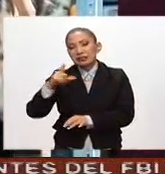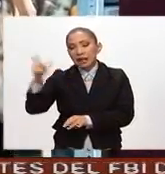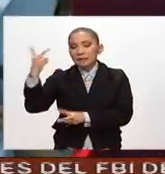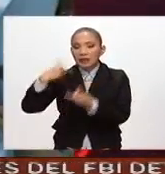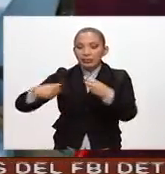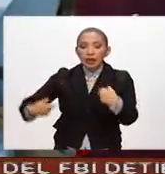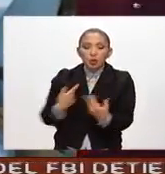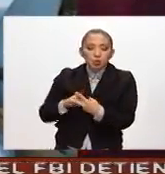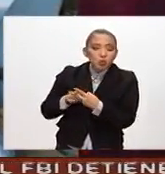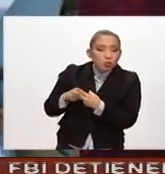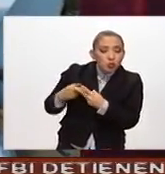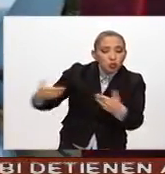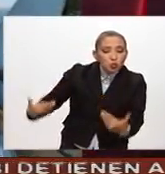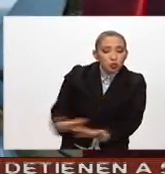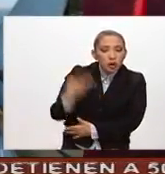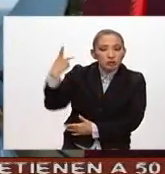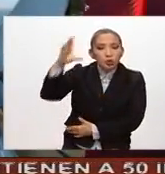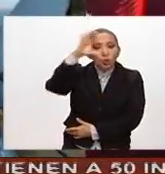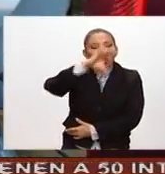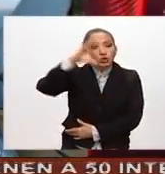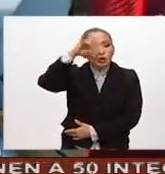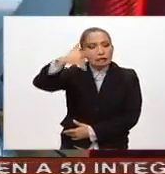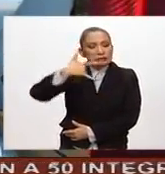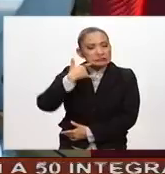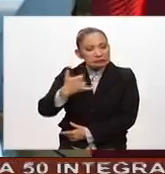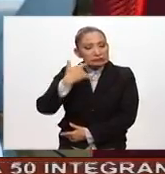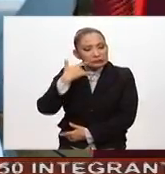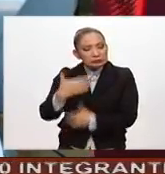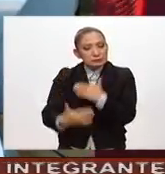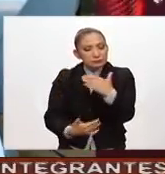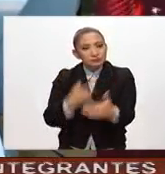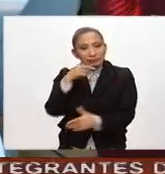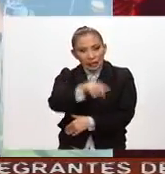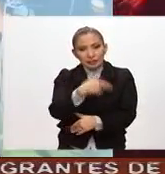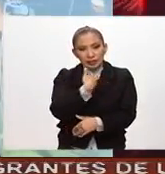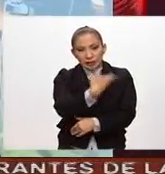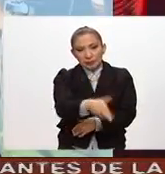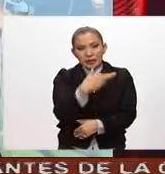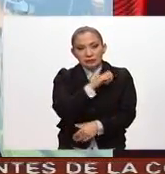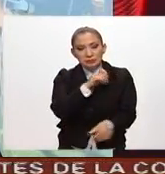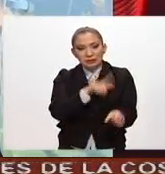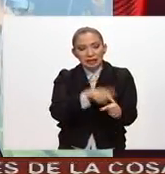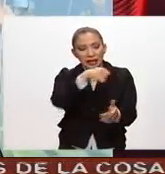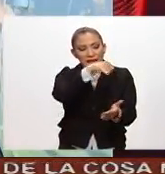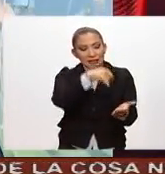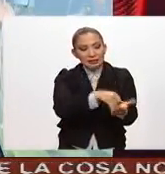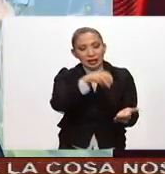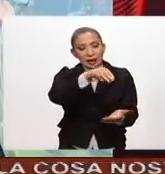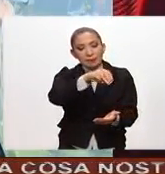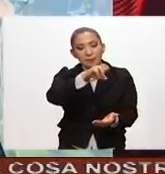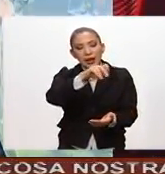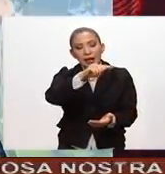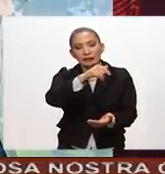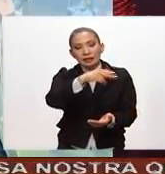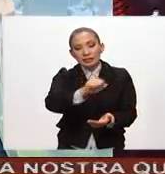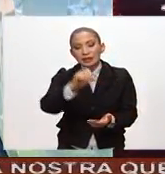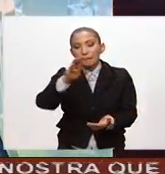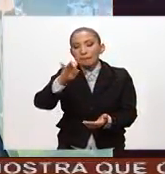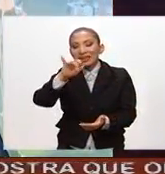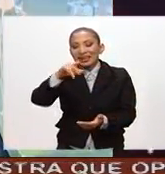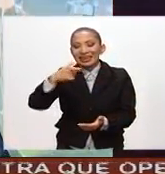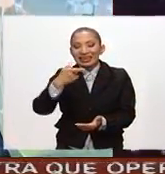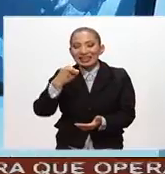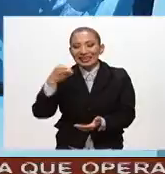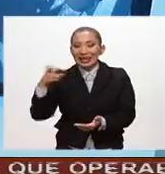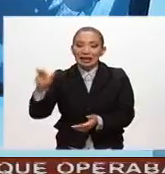provienen de lo que nosotros llamamos la cultura del esfuerzo. Bueno, este local se ubica en la exclusiva isla de Martha's Vineyard, un lugar,